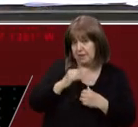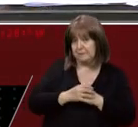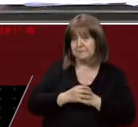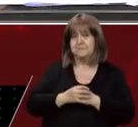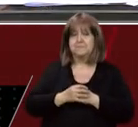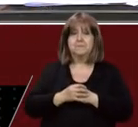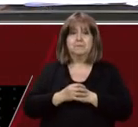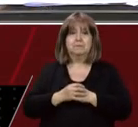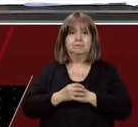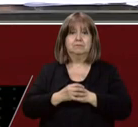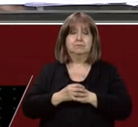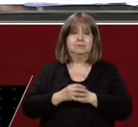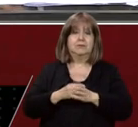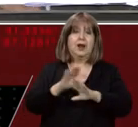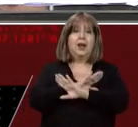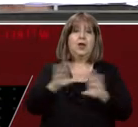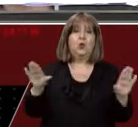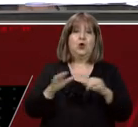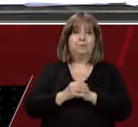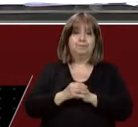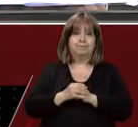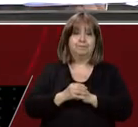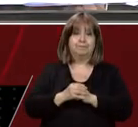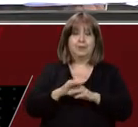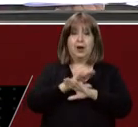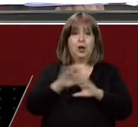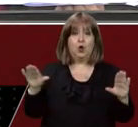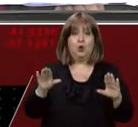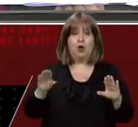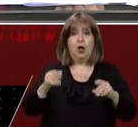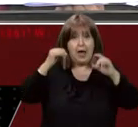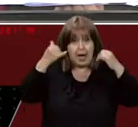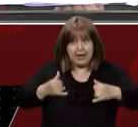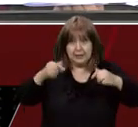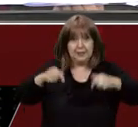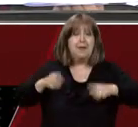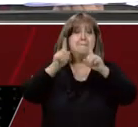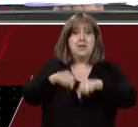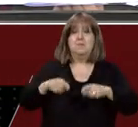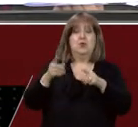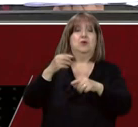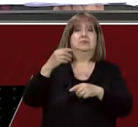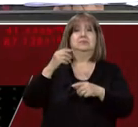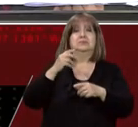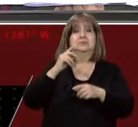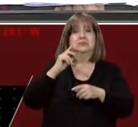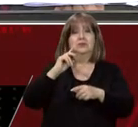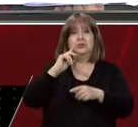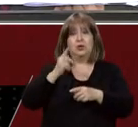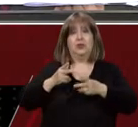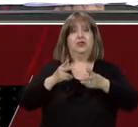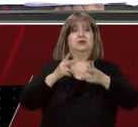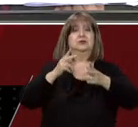Excelente pregunta. Ninguno. Al contrario. Claro. Lo que queda es, confirma más, porque los chicos develan, es decir, expliquemos rápido a la